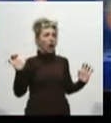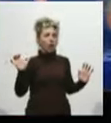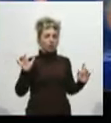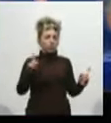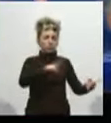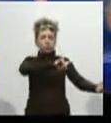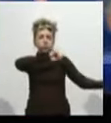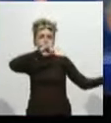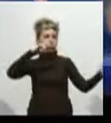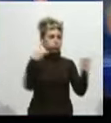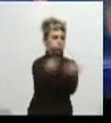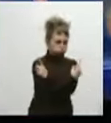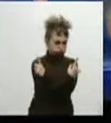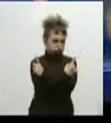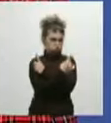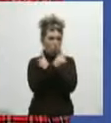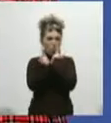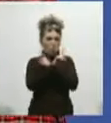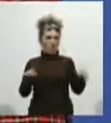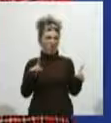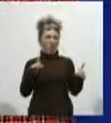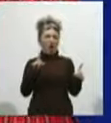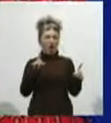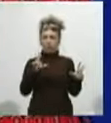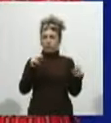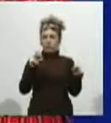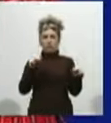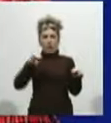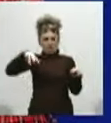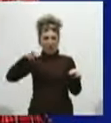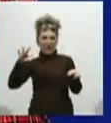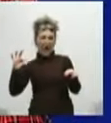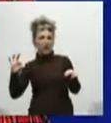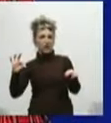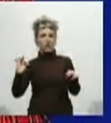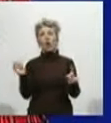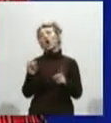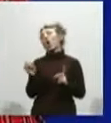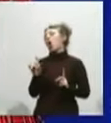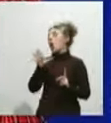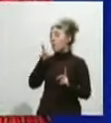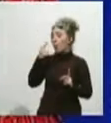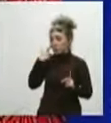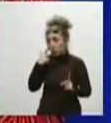La Prohibida, Matías? No, es que no, hombre, que el jurado todavía está...